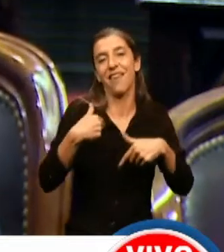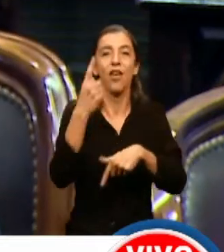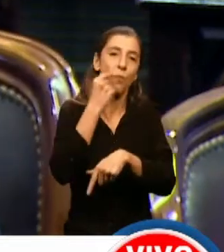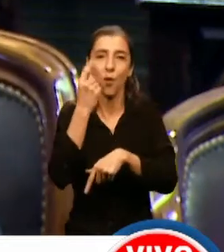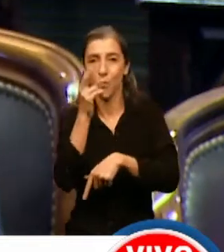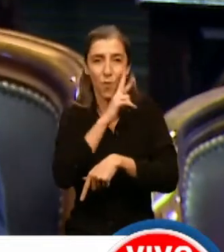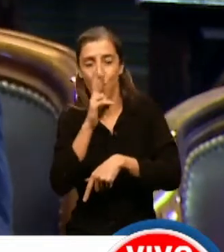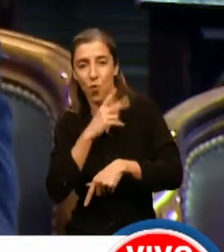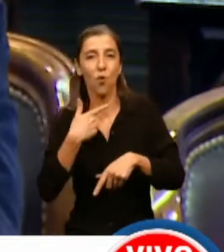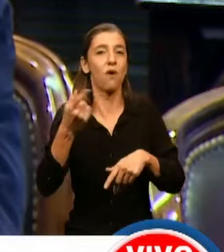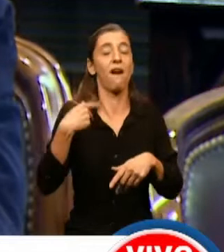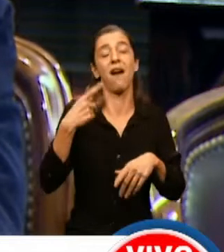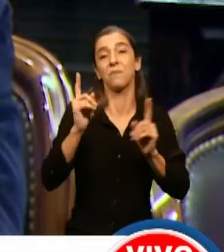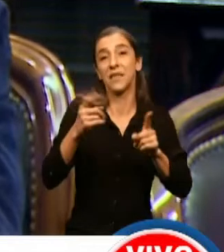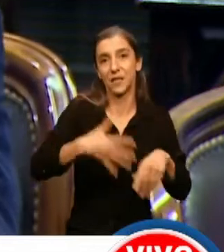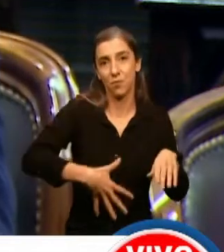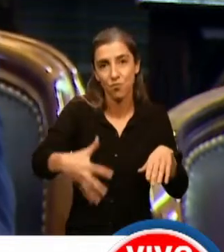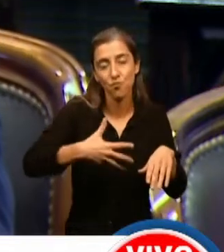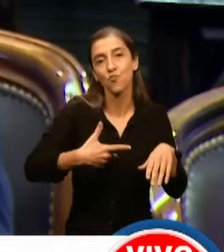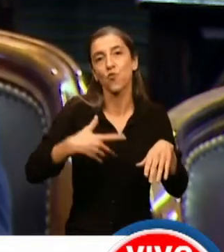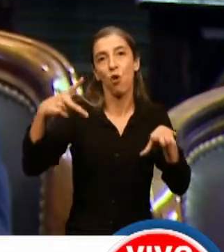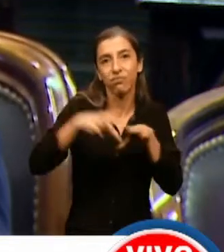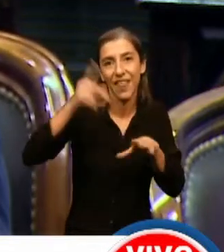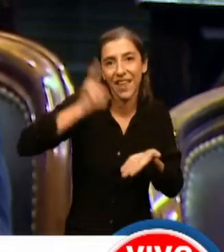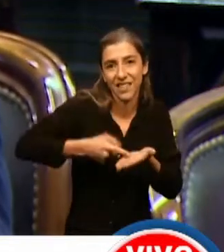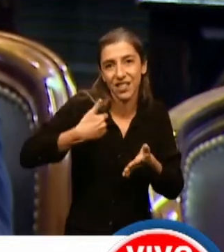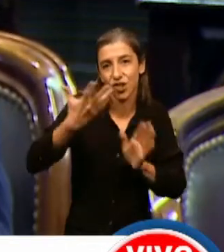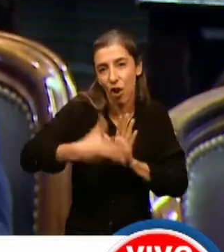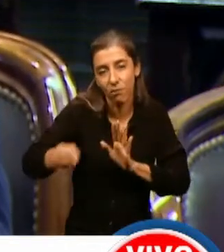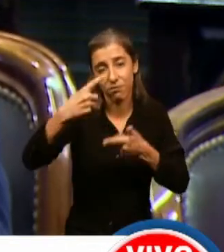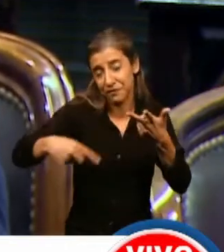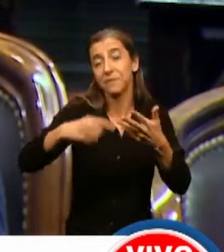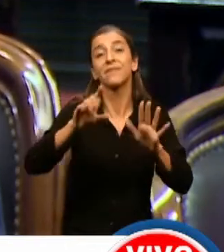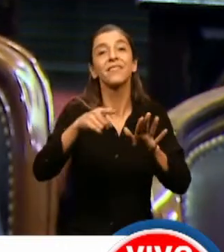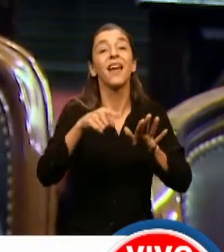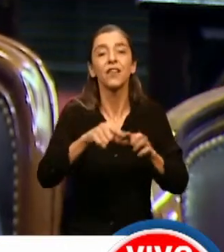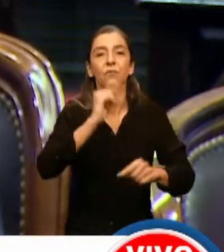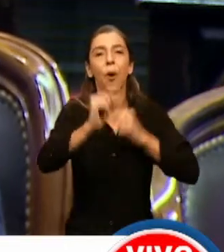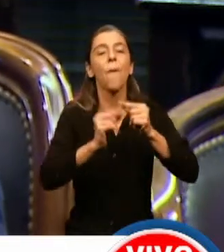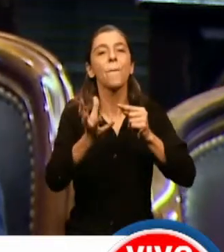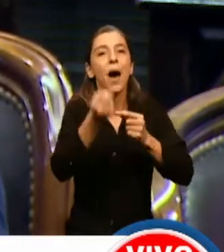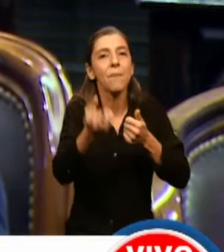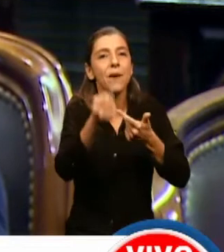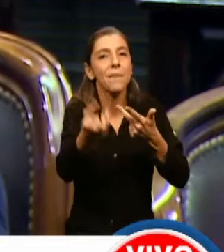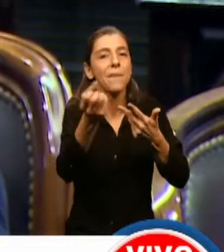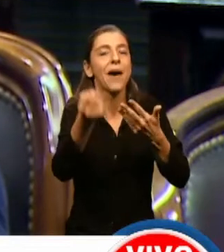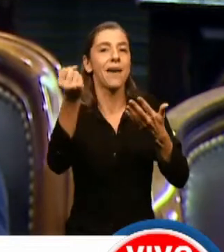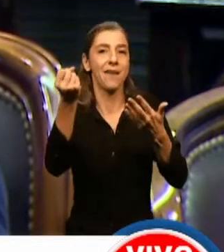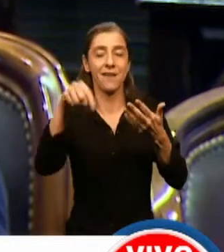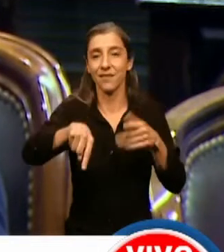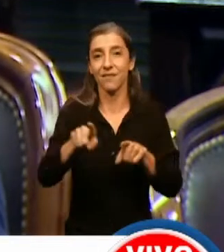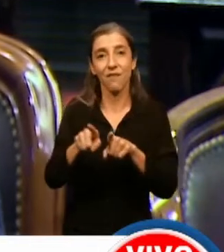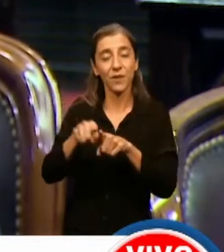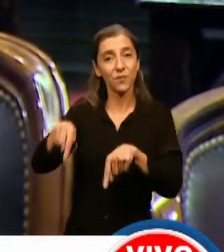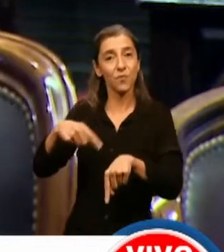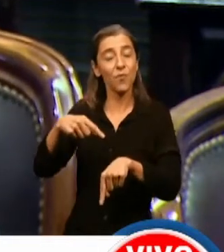interrupción voluntaria del embarazo. Y en el caso particular de lo que es identidad de género, vale decir